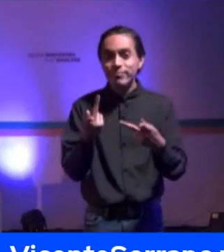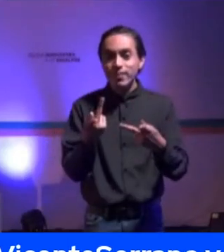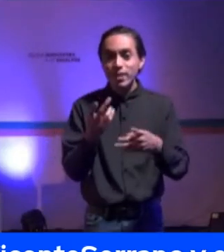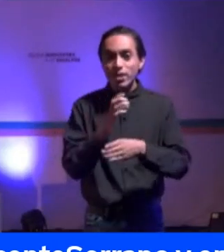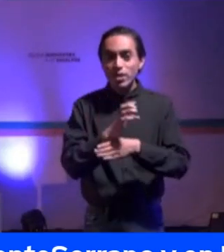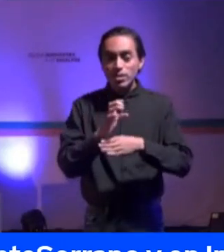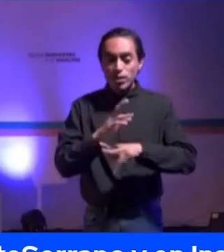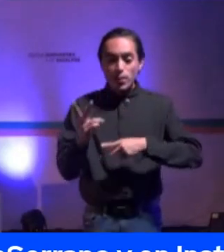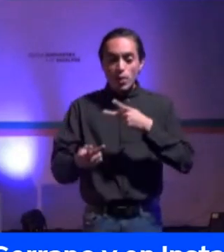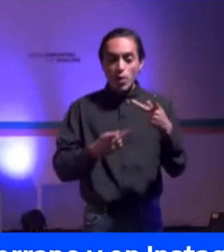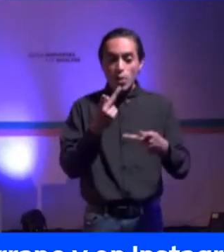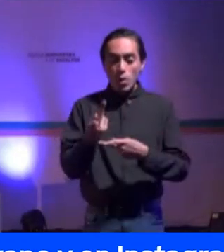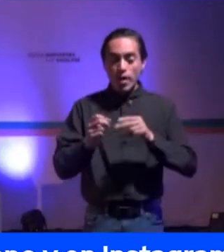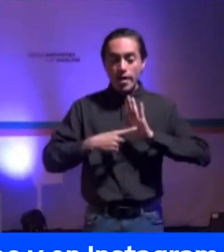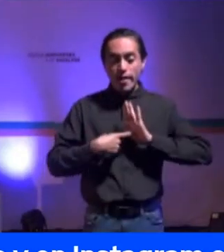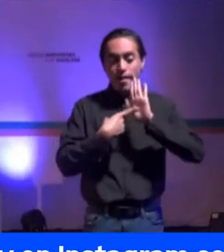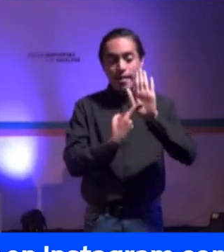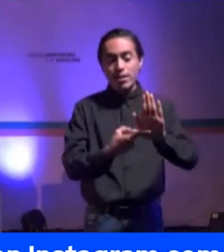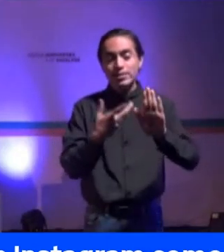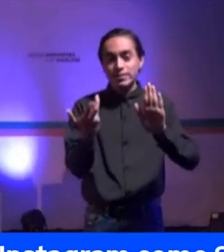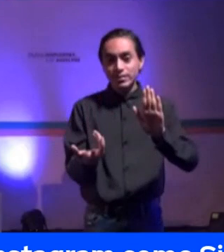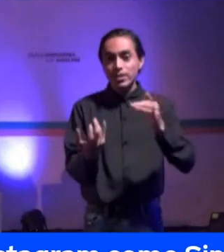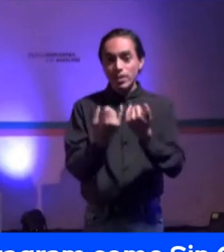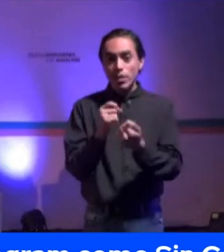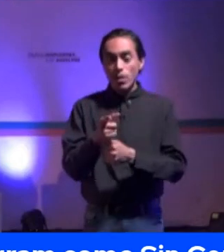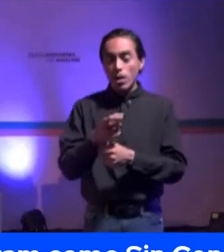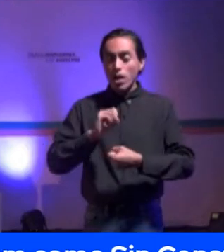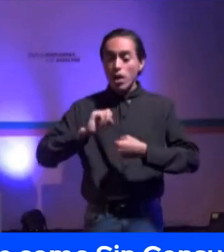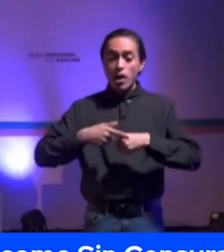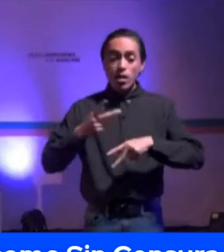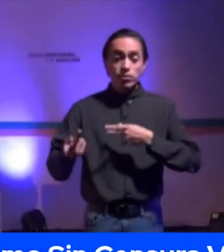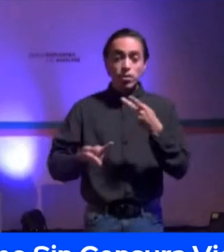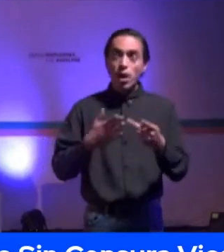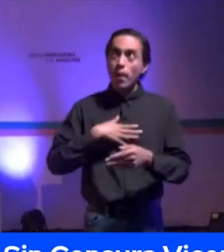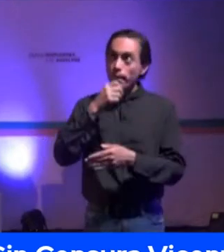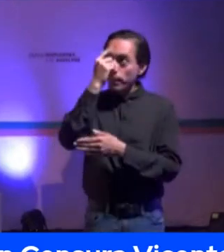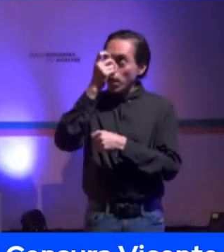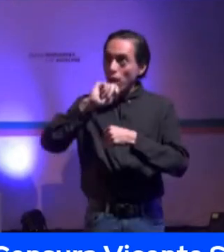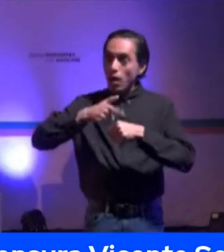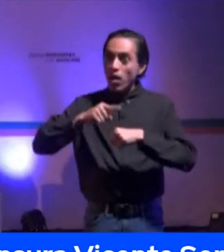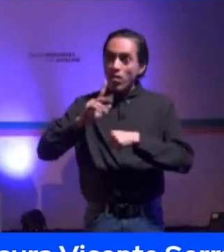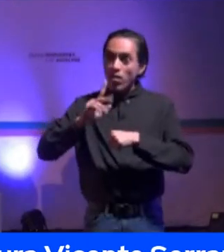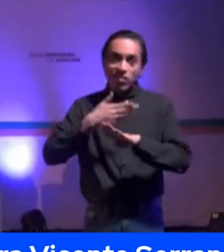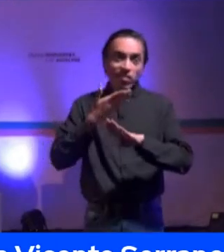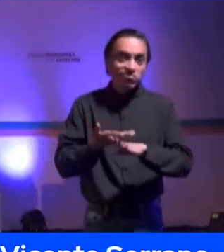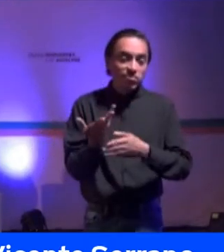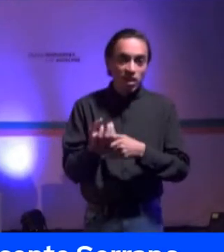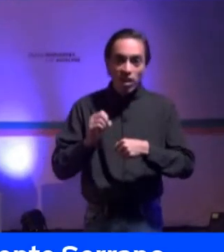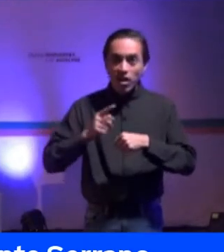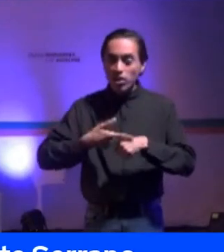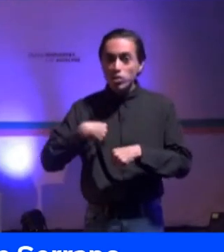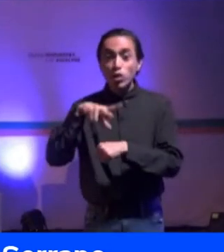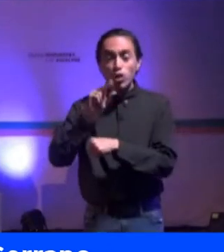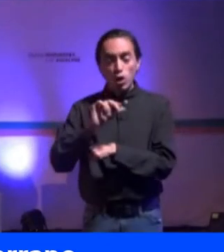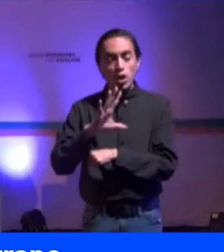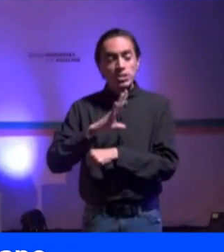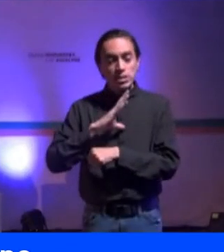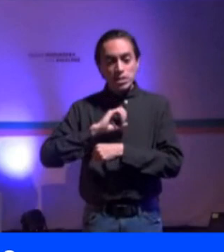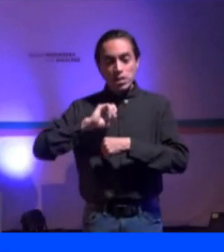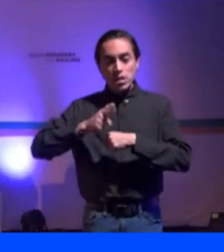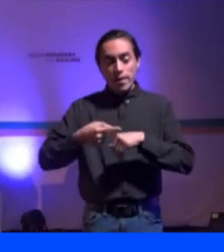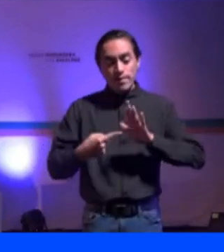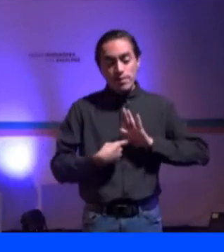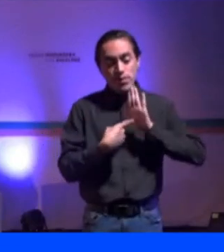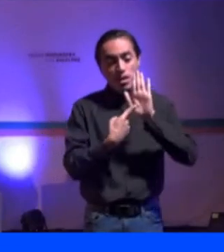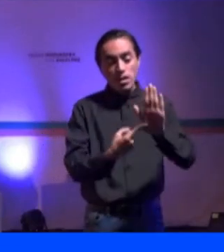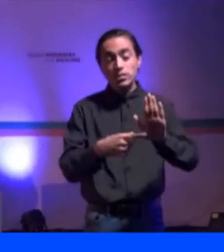voy a cuestionar, voy a cuestionar con argumentos. No me voy a poner a cuestionar porque se me ocurre, porque me cae mal o porque no sé. O sea, uno tiene que cuestionar con el